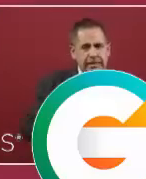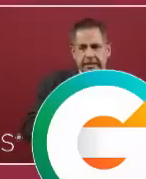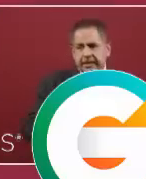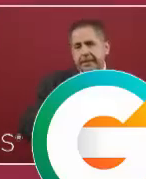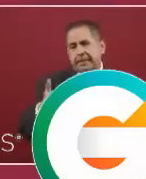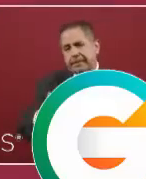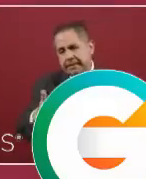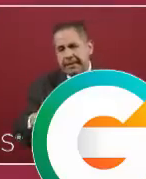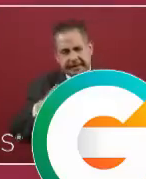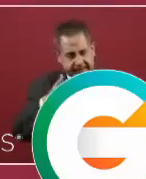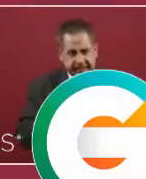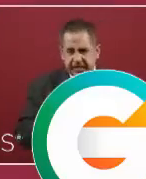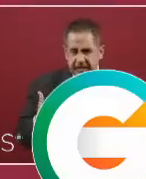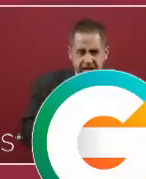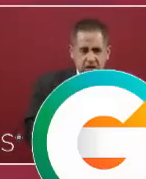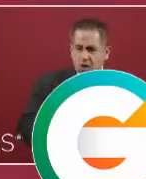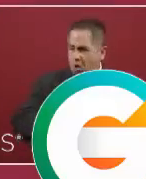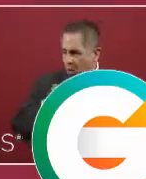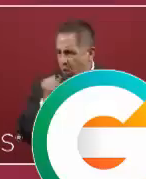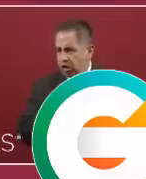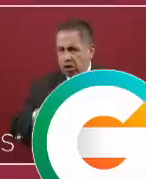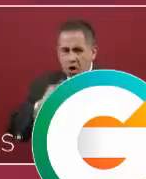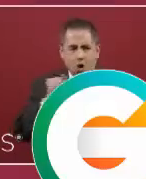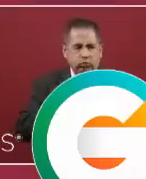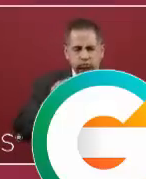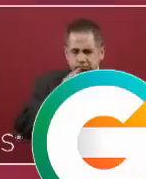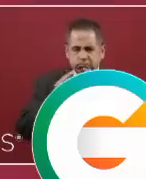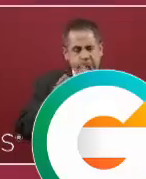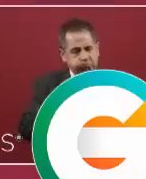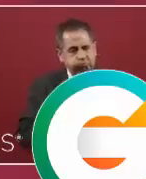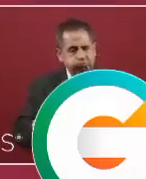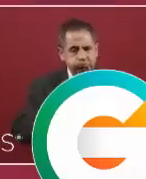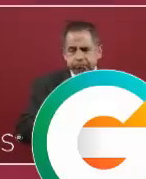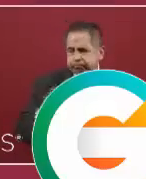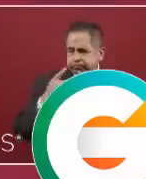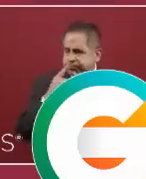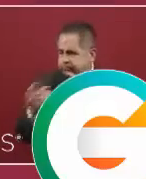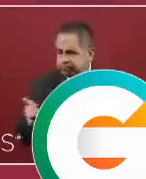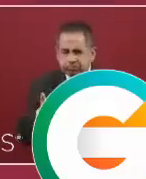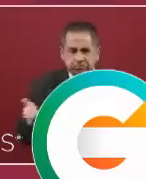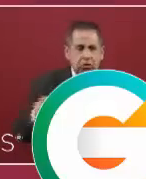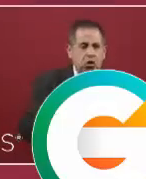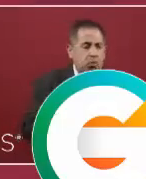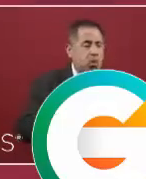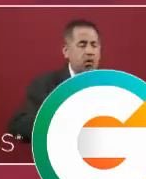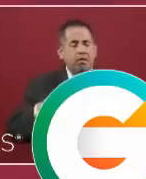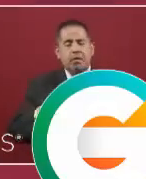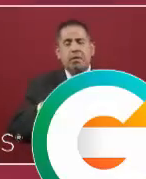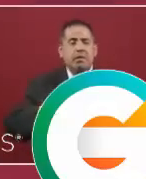haciendo, nos vamos a seguir reuniendo para ir garantizando la paz y la tranquilidad.